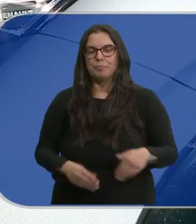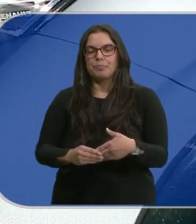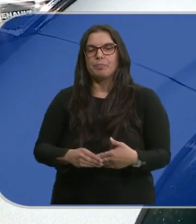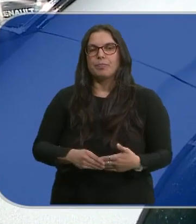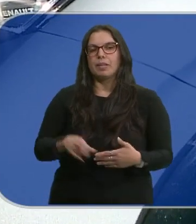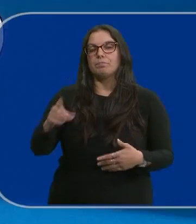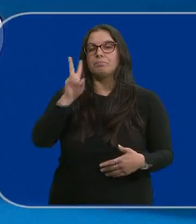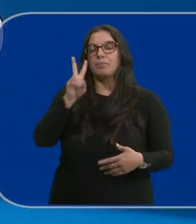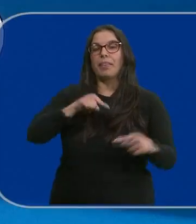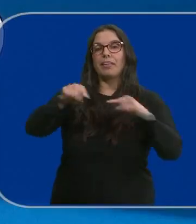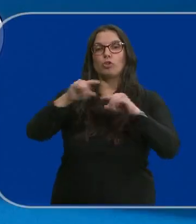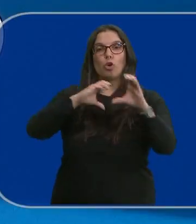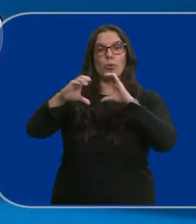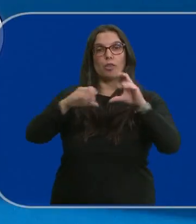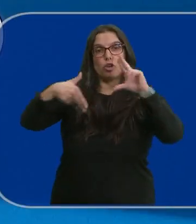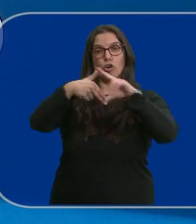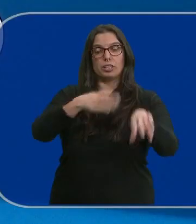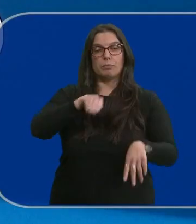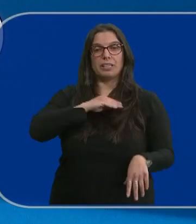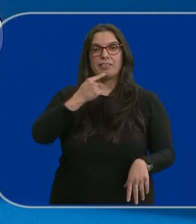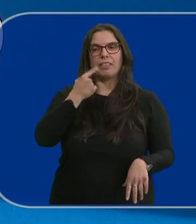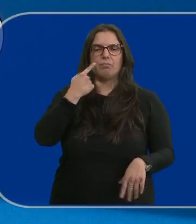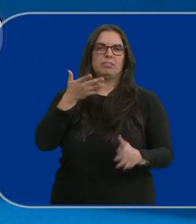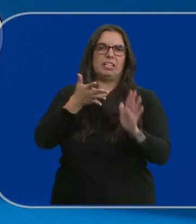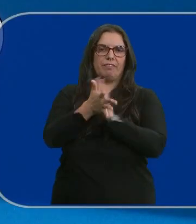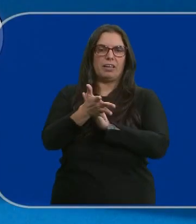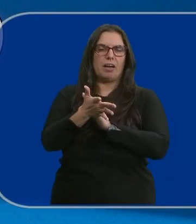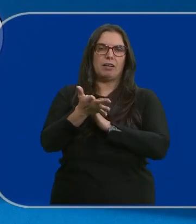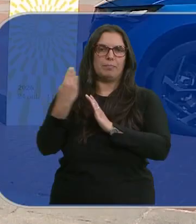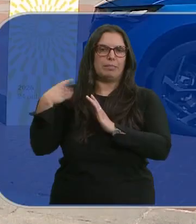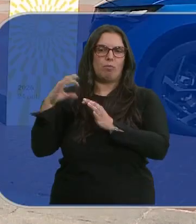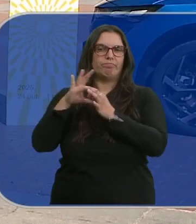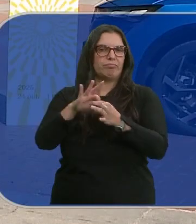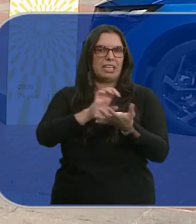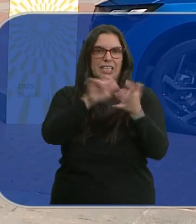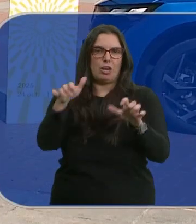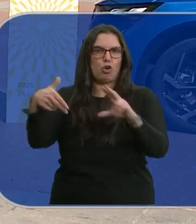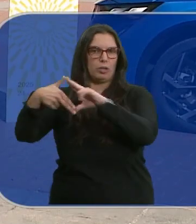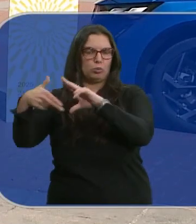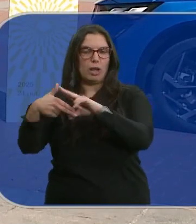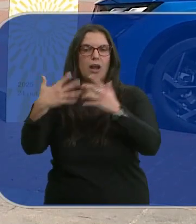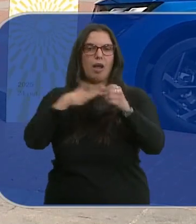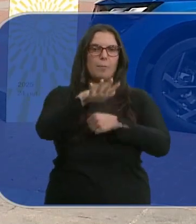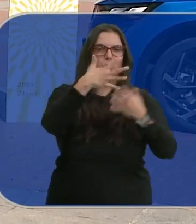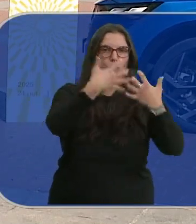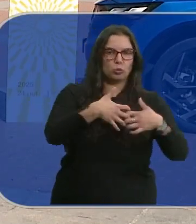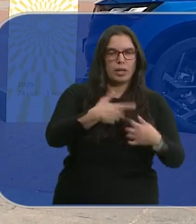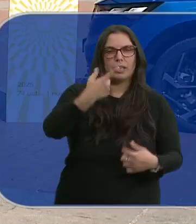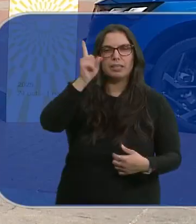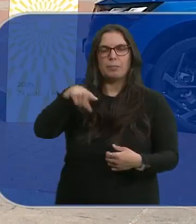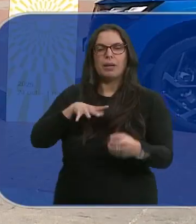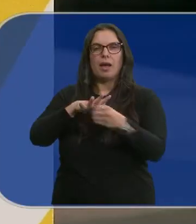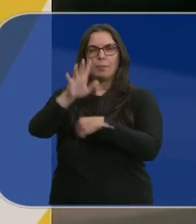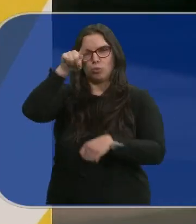Una muestra, según el director de comunicación de Renault España, del anclaje de la empresa con Castilla y León, no solo en el ámbito industrial, sino también en